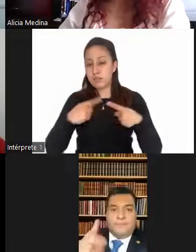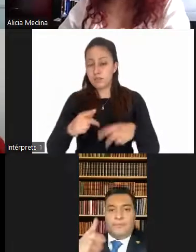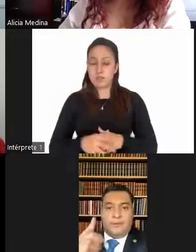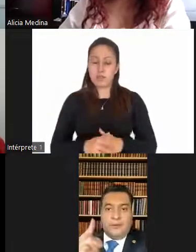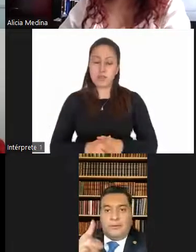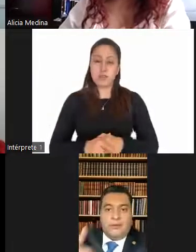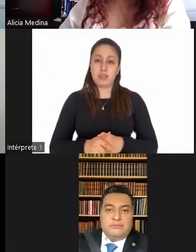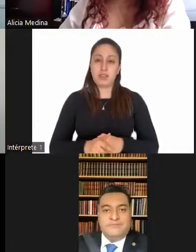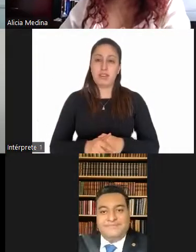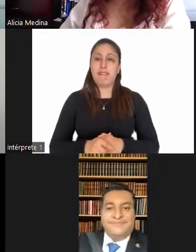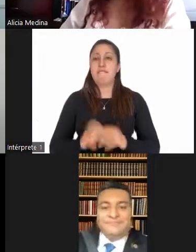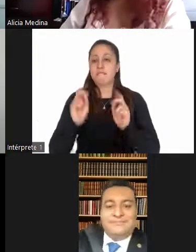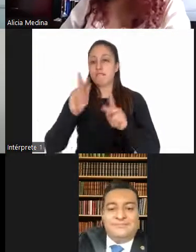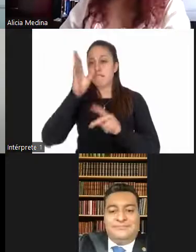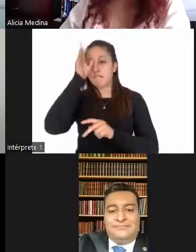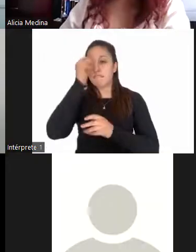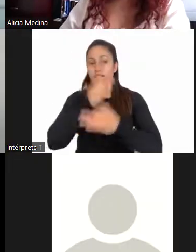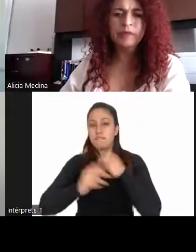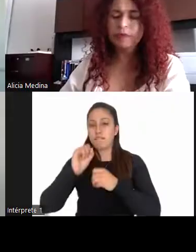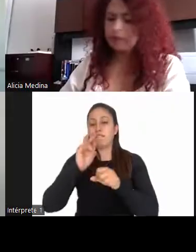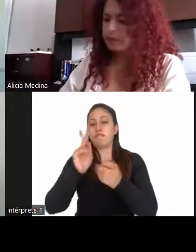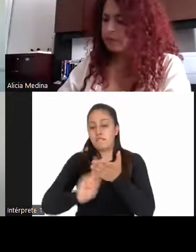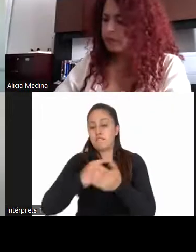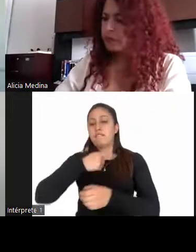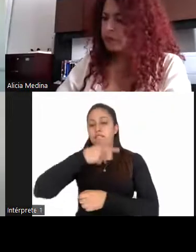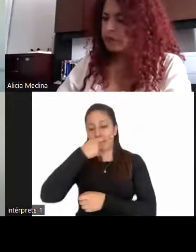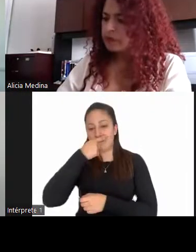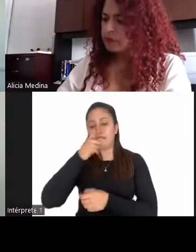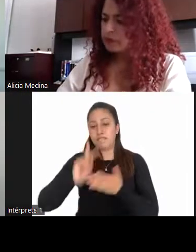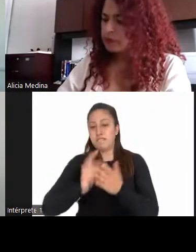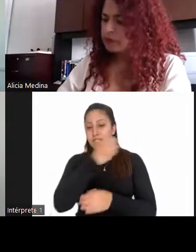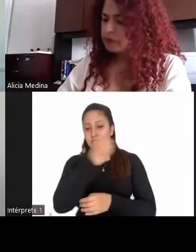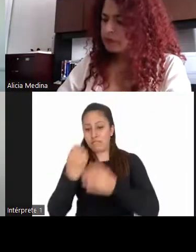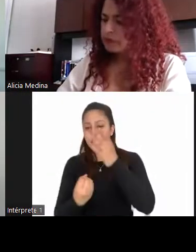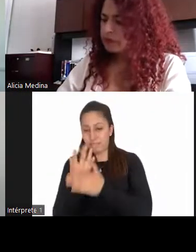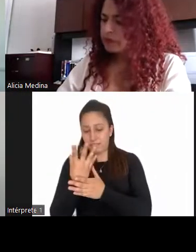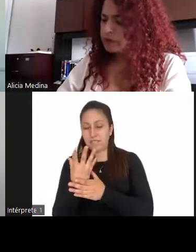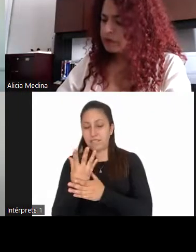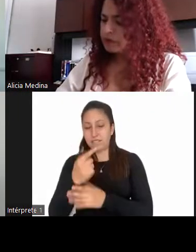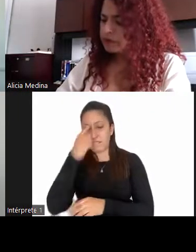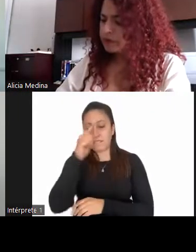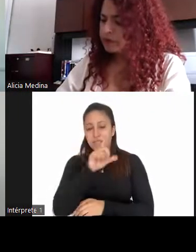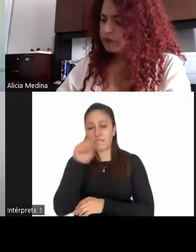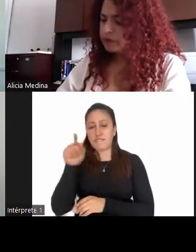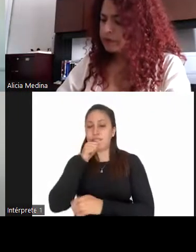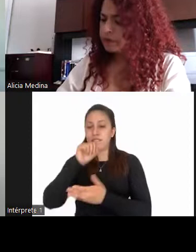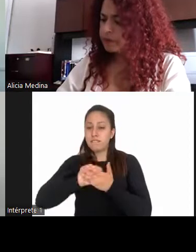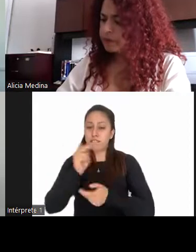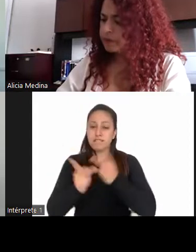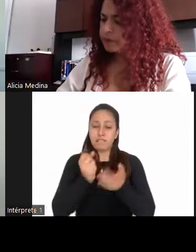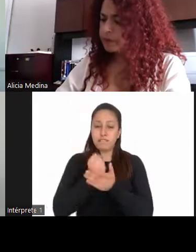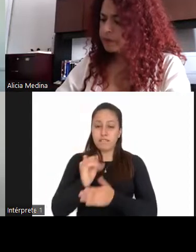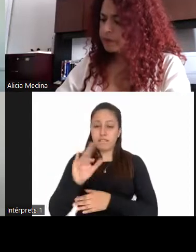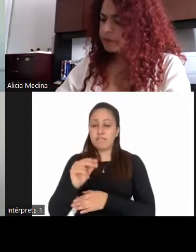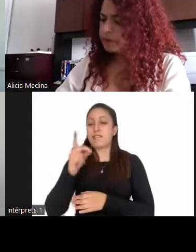De acuerdo, bueno, entonces repito nuevamente la propuesta de dictamen para que sea sometida a votación. Los partidos